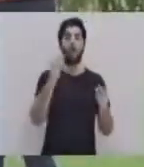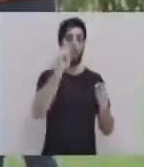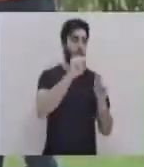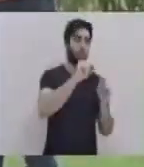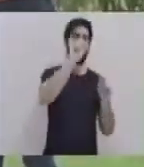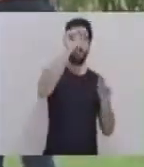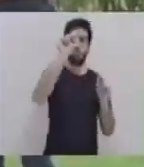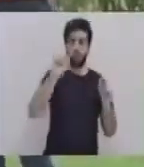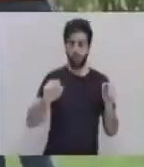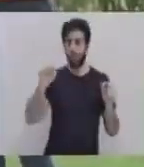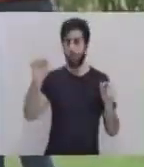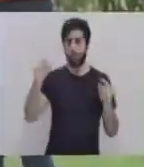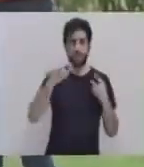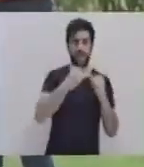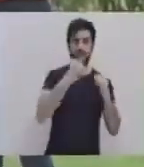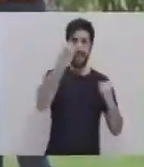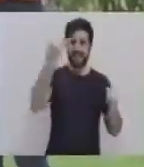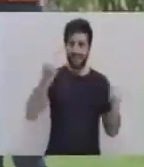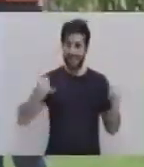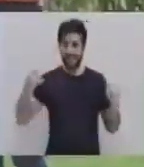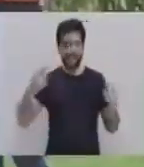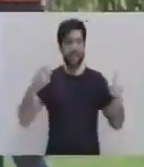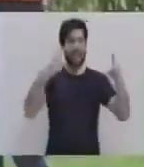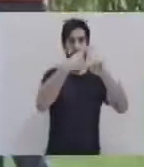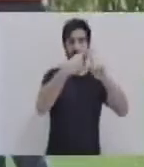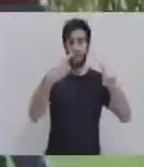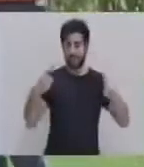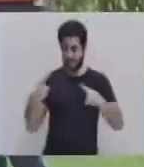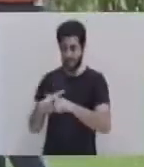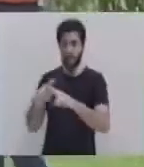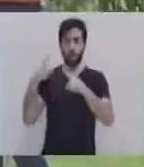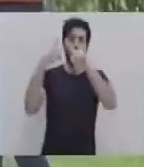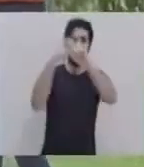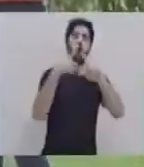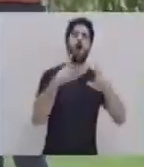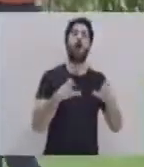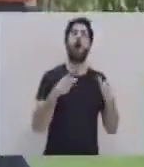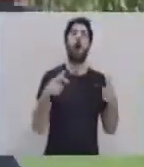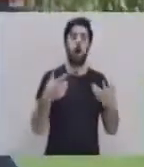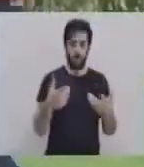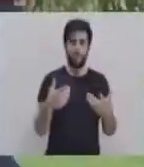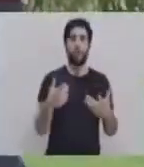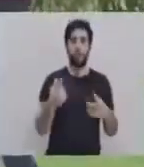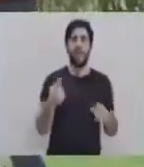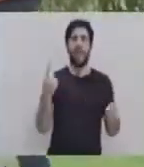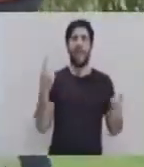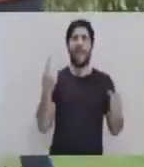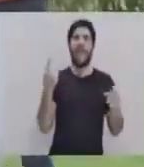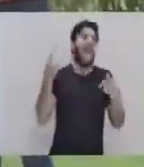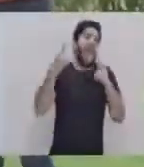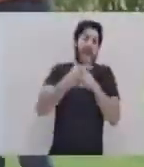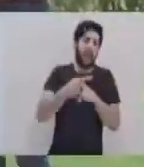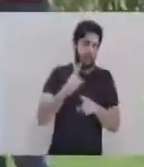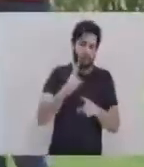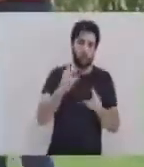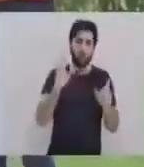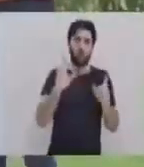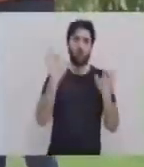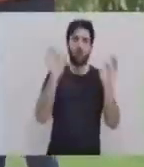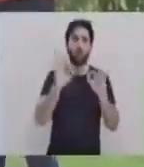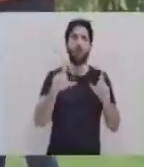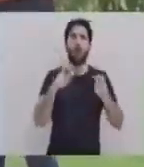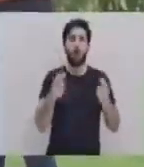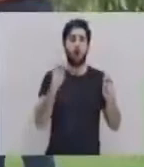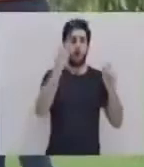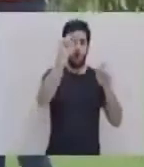Pues se me hace que debe ser como un tipo de intercepto, pero mejor si usted nos podría explicar qué es un punto de inflexión. Muy bien, vamos a aprender